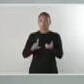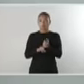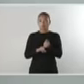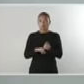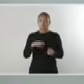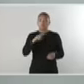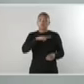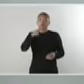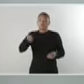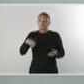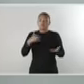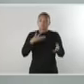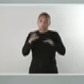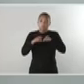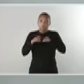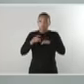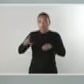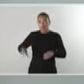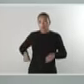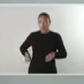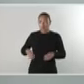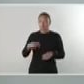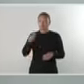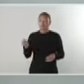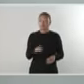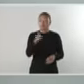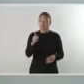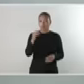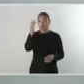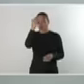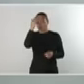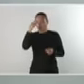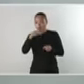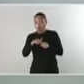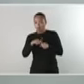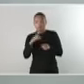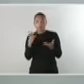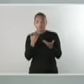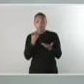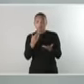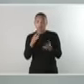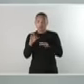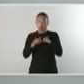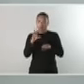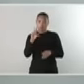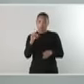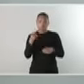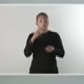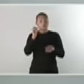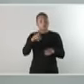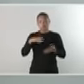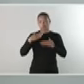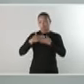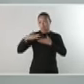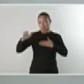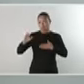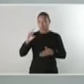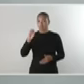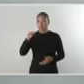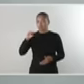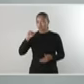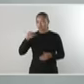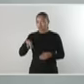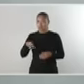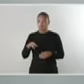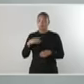servidores públicos y si el pueblo considera que no hacemos bien nuestro trabajo debemos dejarlo por eso propongo la